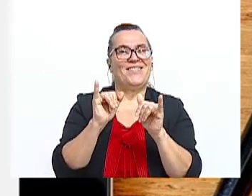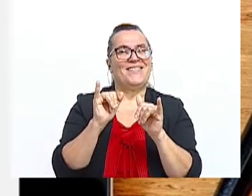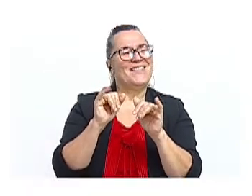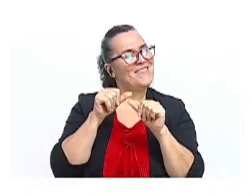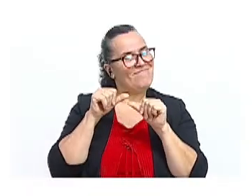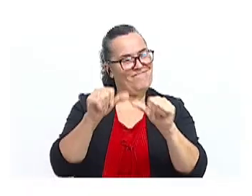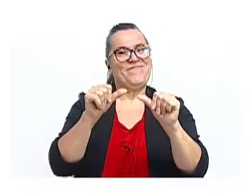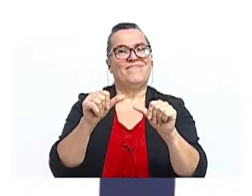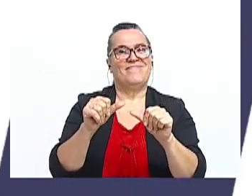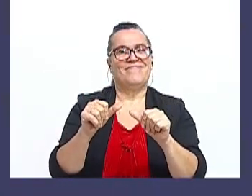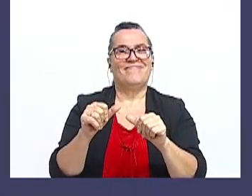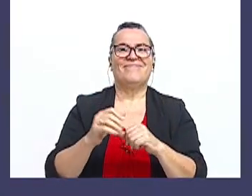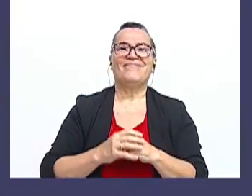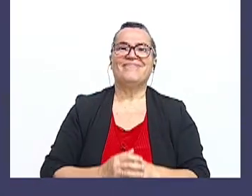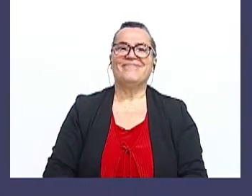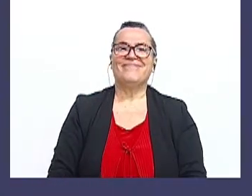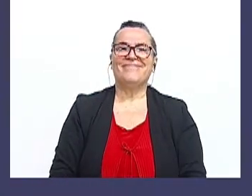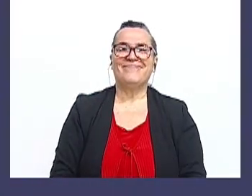la obra.